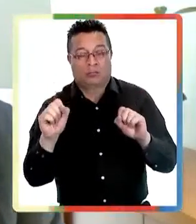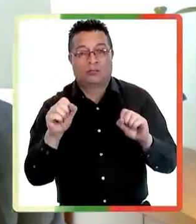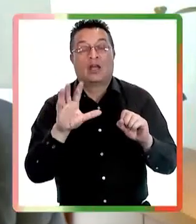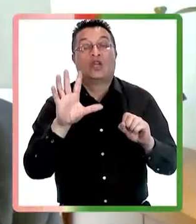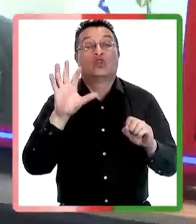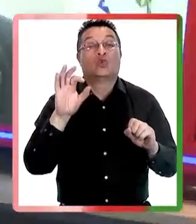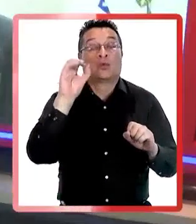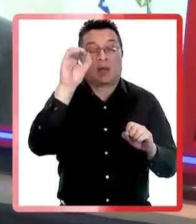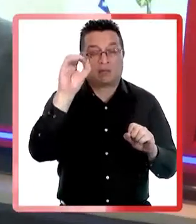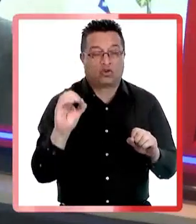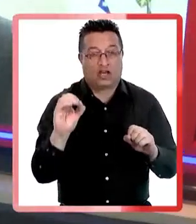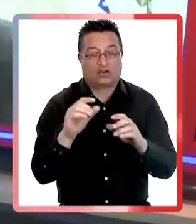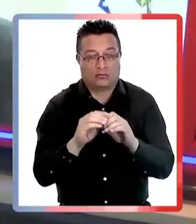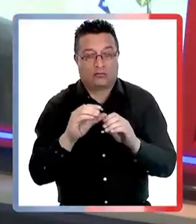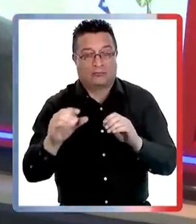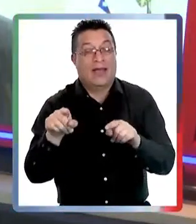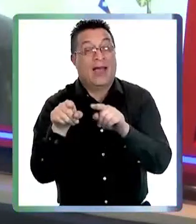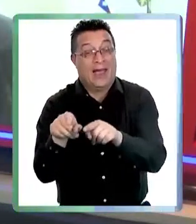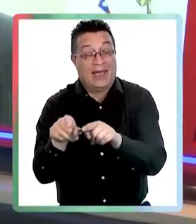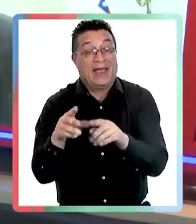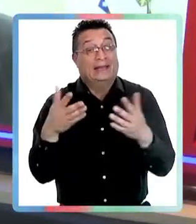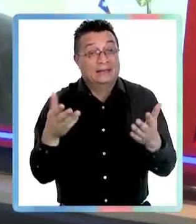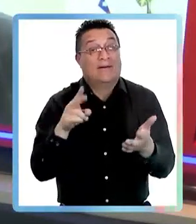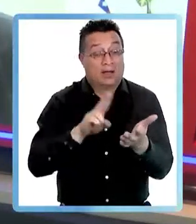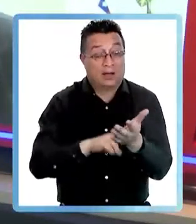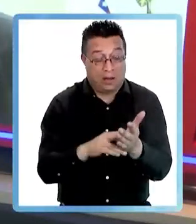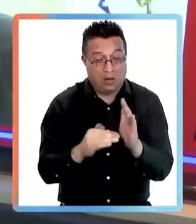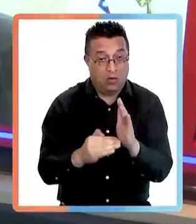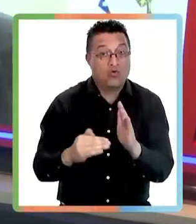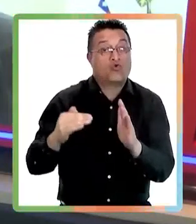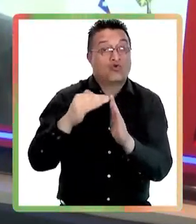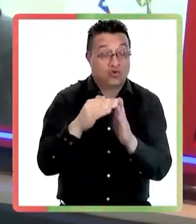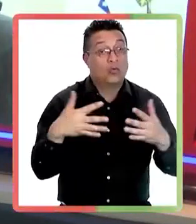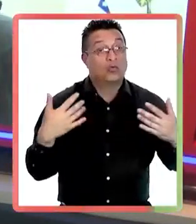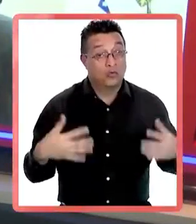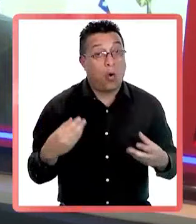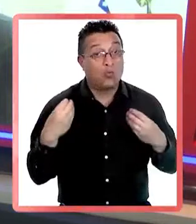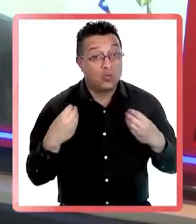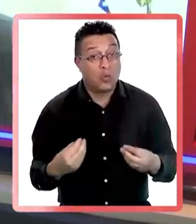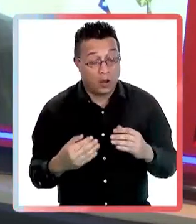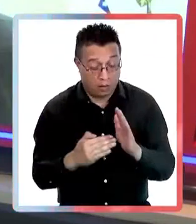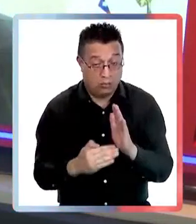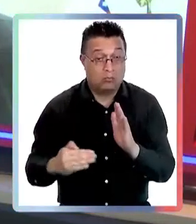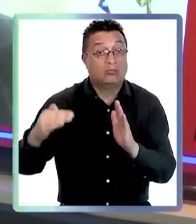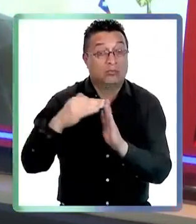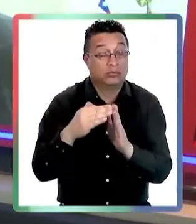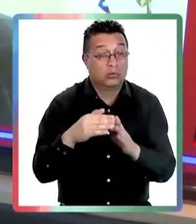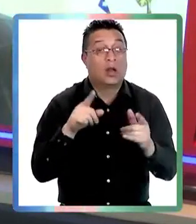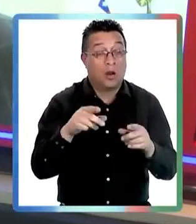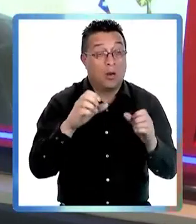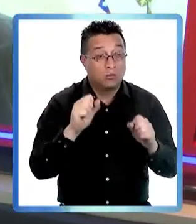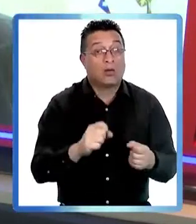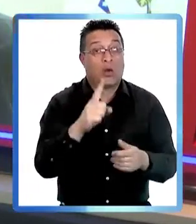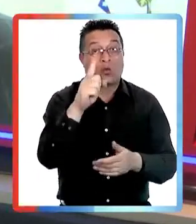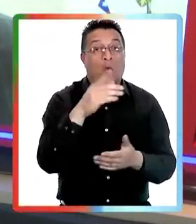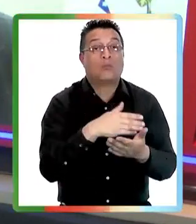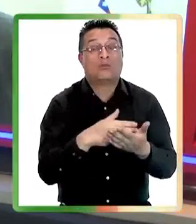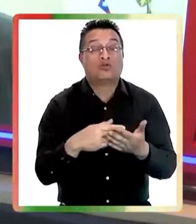orden de 50%. O sea, la verdad es que estos son aumentos muy grandes y que le van a llegar